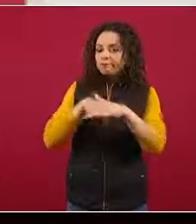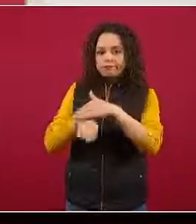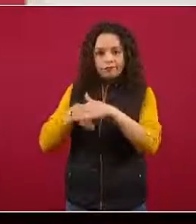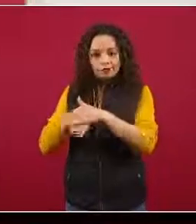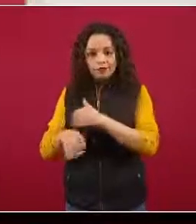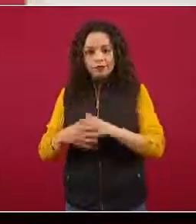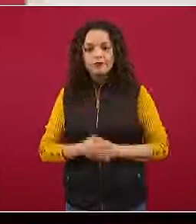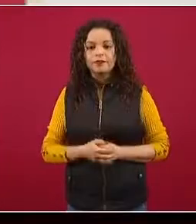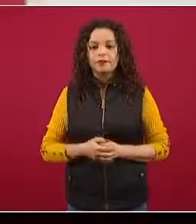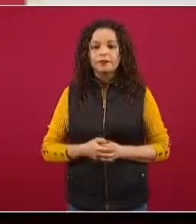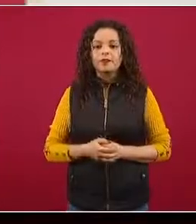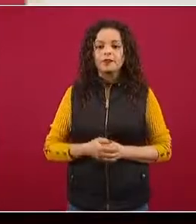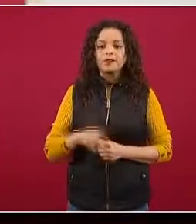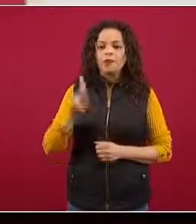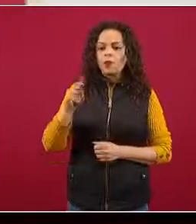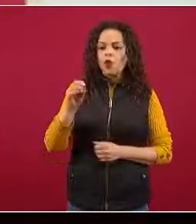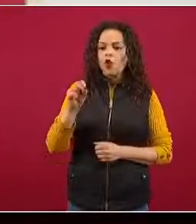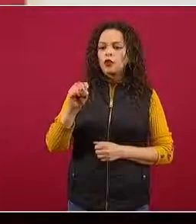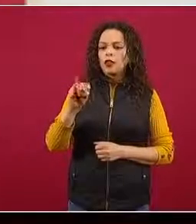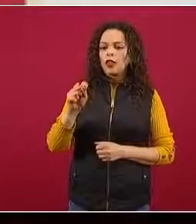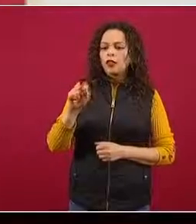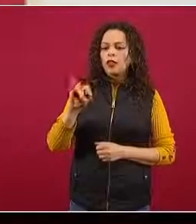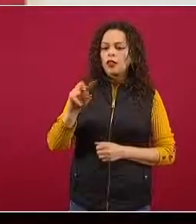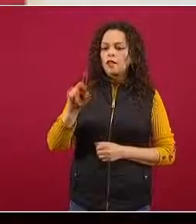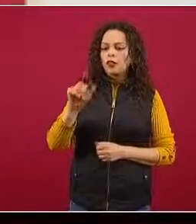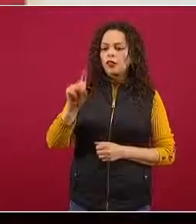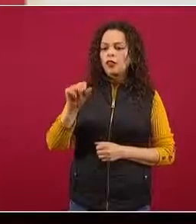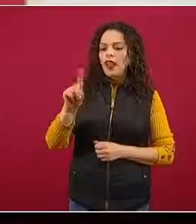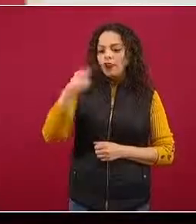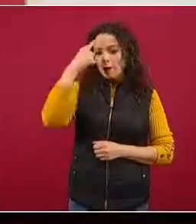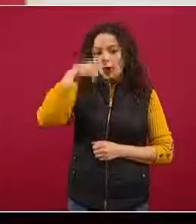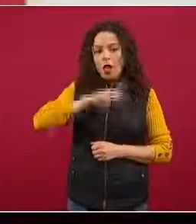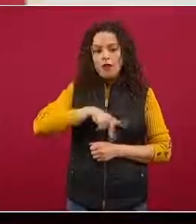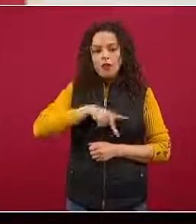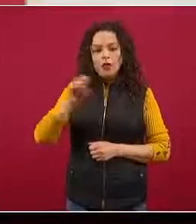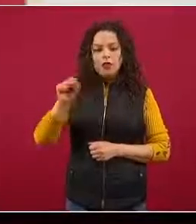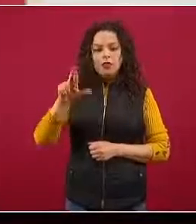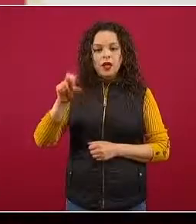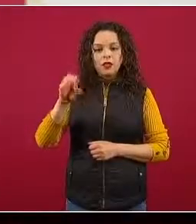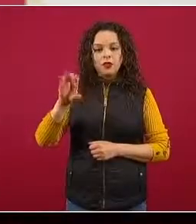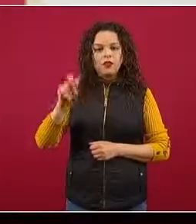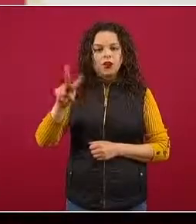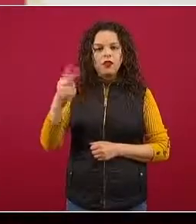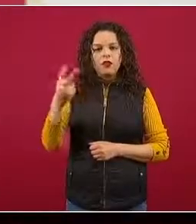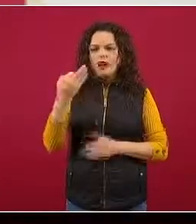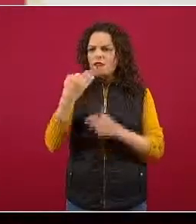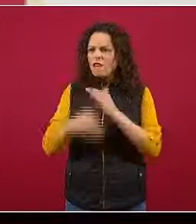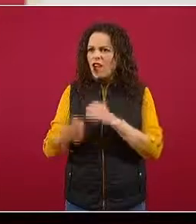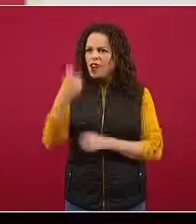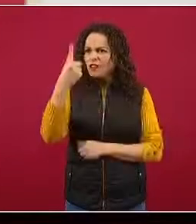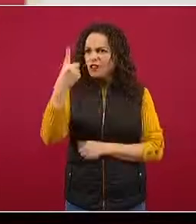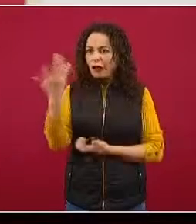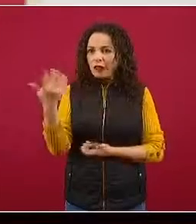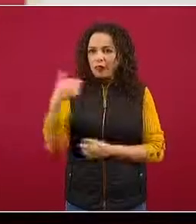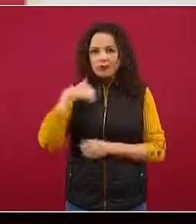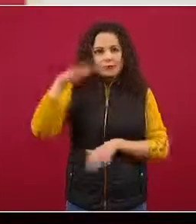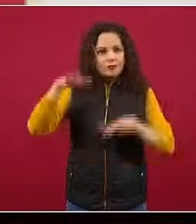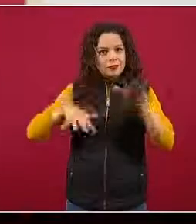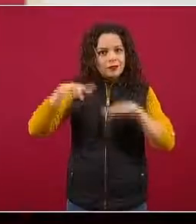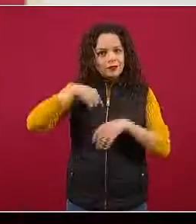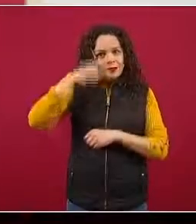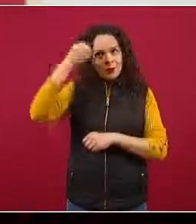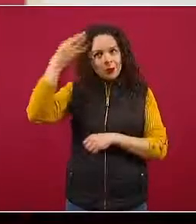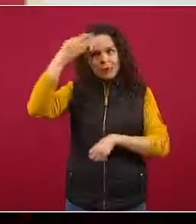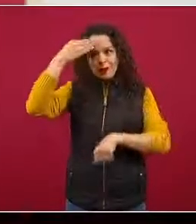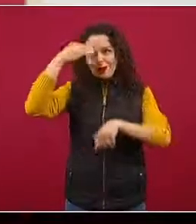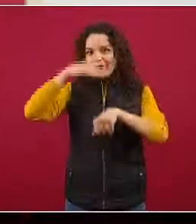la positividad al virus SARS-CoV-2, y me falta uno, la memoria a veces nos traiciona,